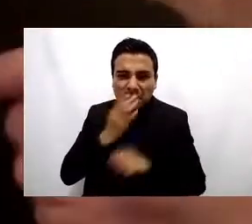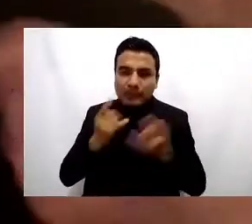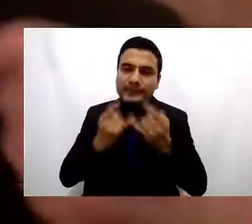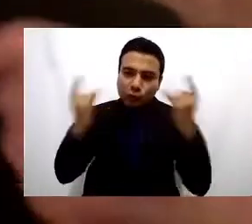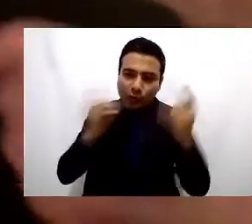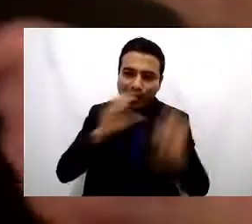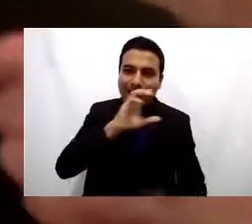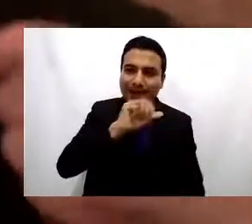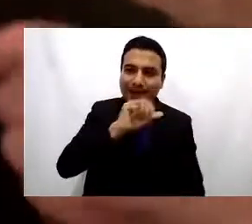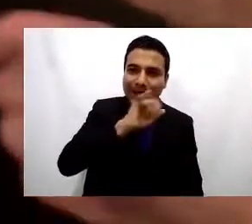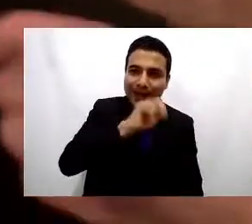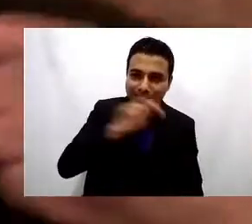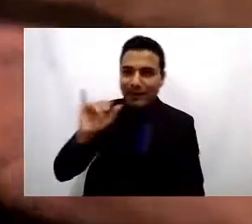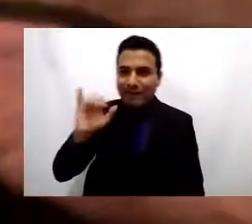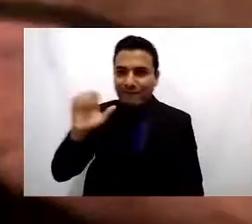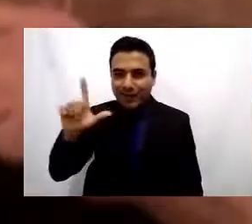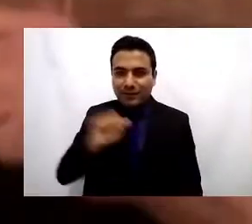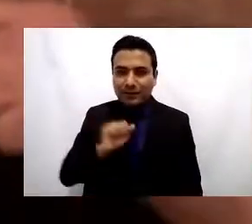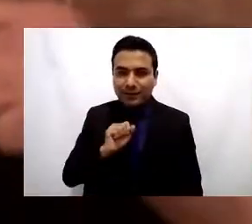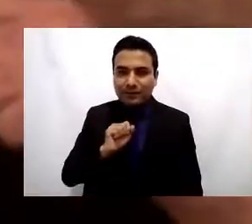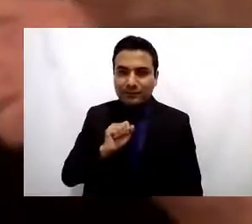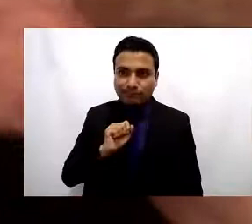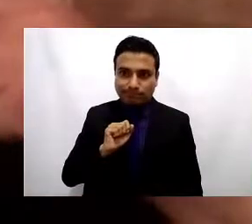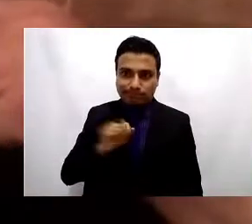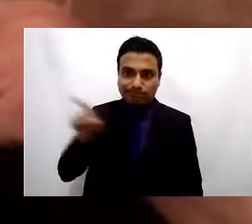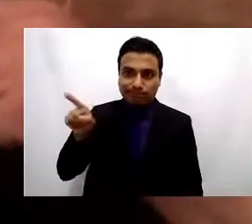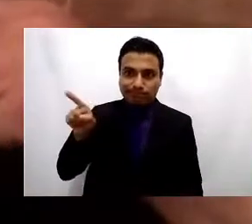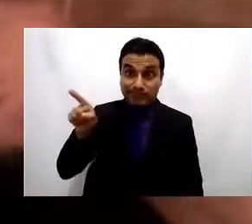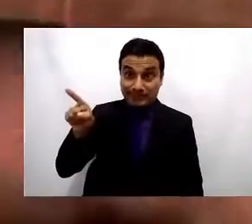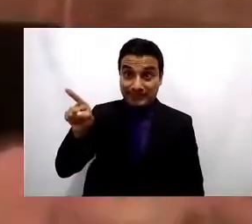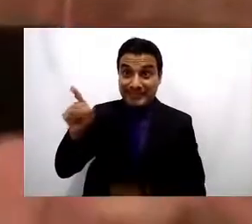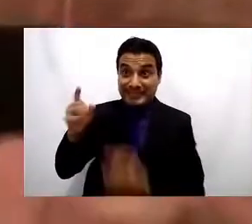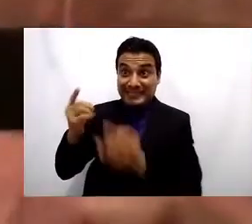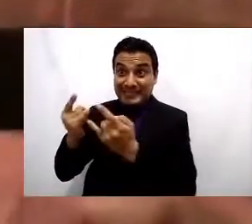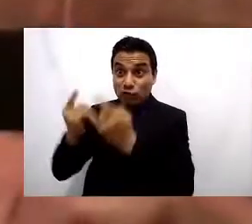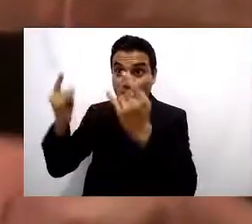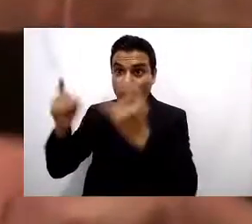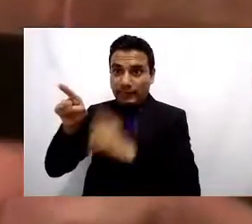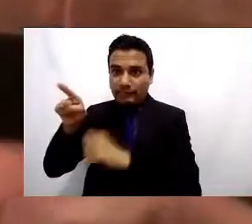encontraba nuevas resonancias en el mito de Caín y Abel.